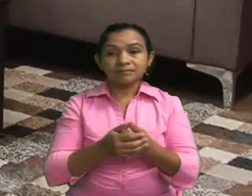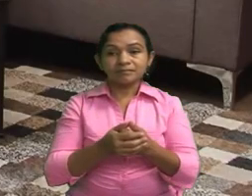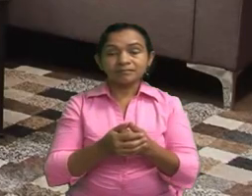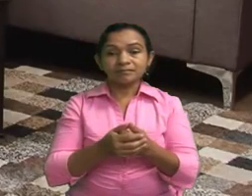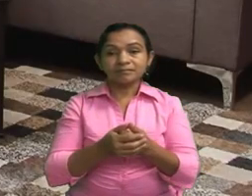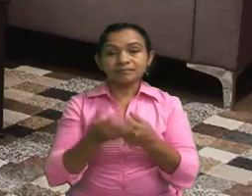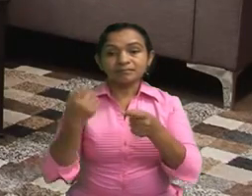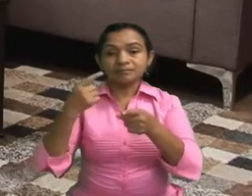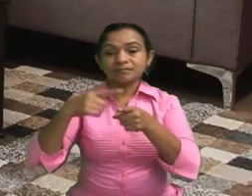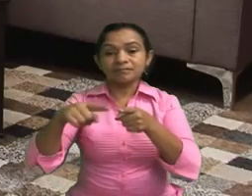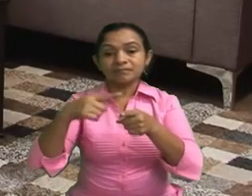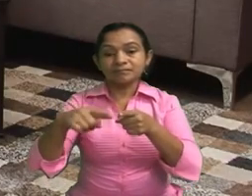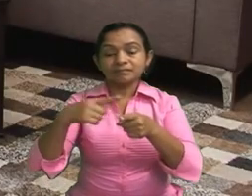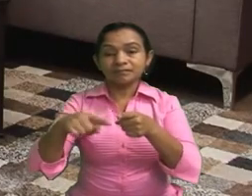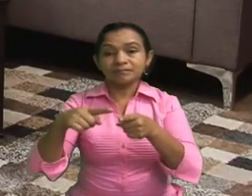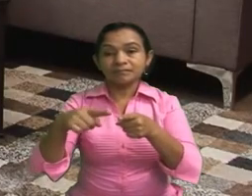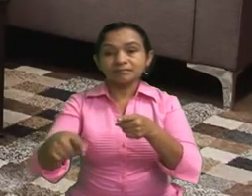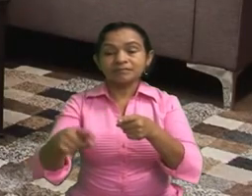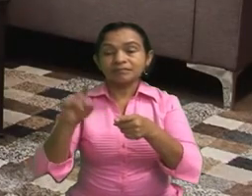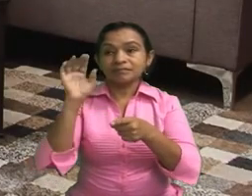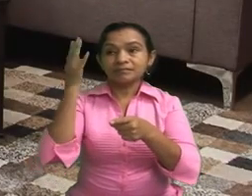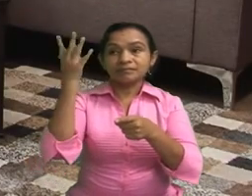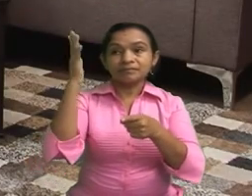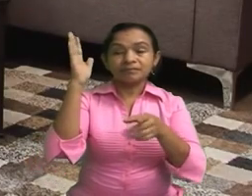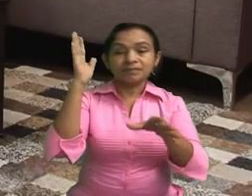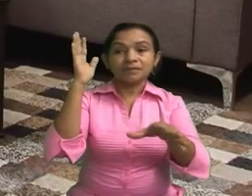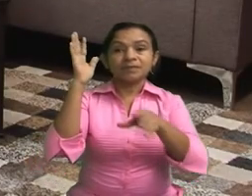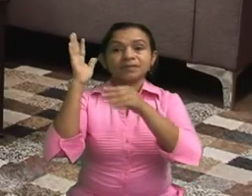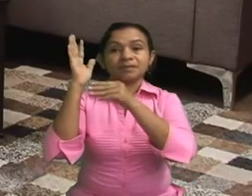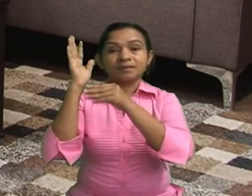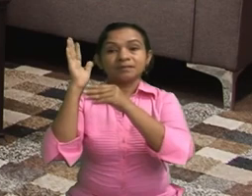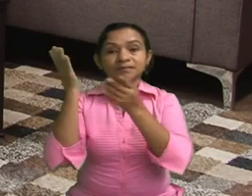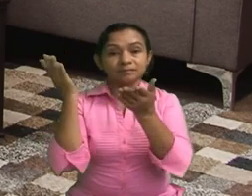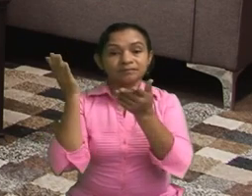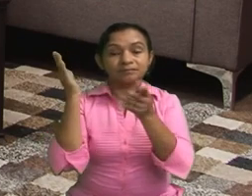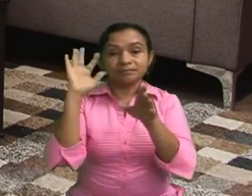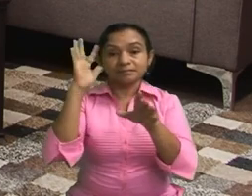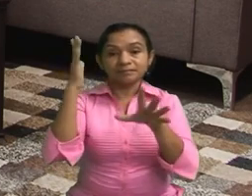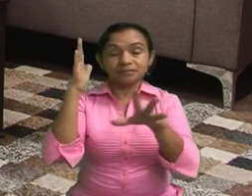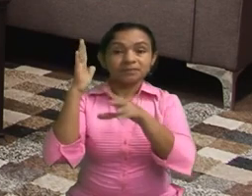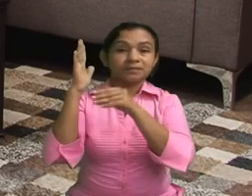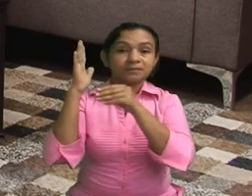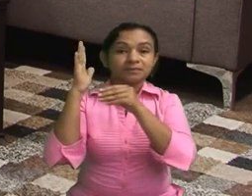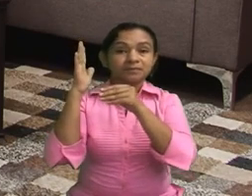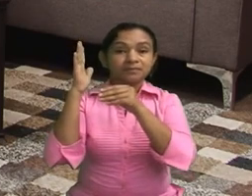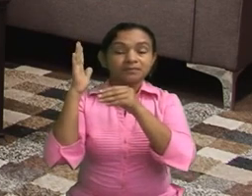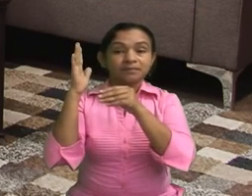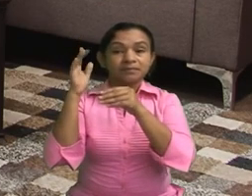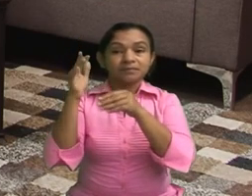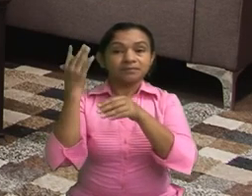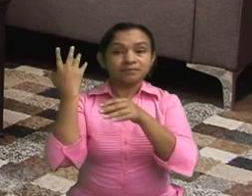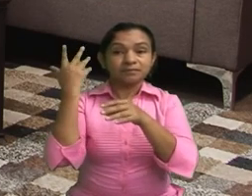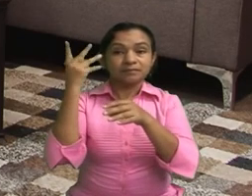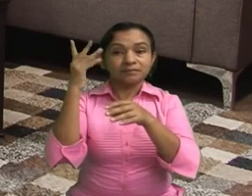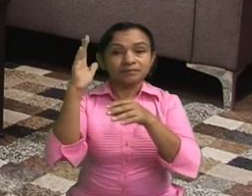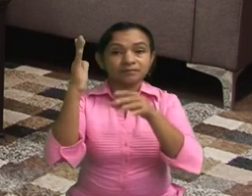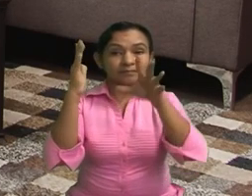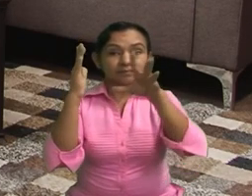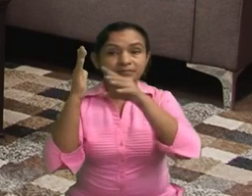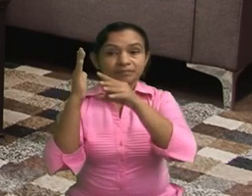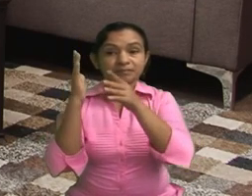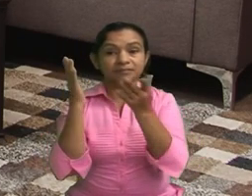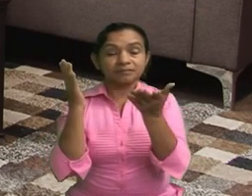Te pago porque capturaste carbono. Y como capturaste carbono a través de tus bosques,